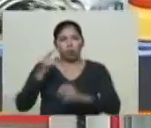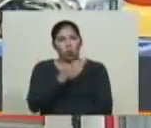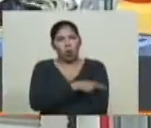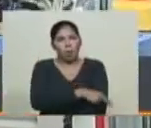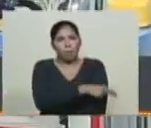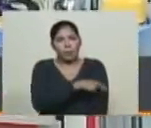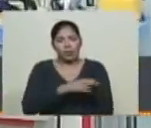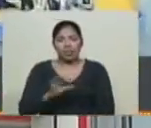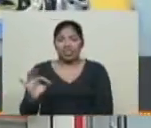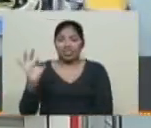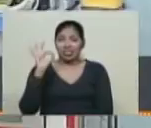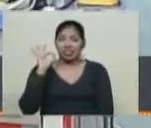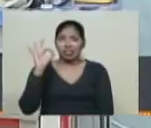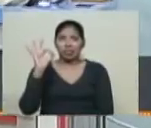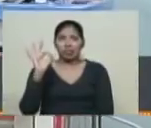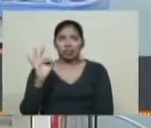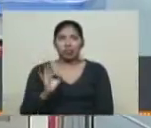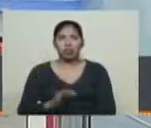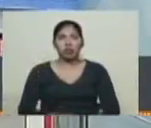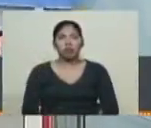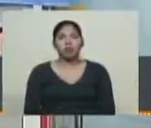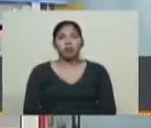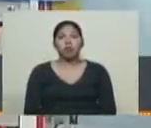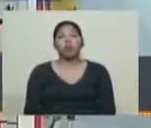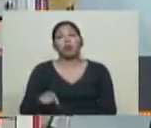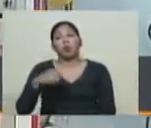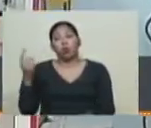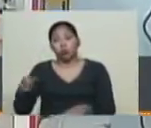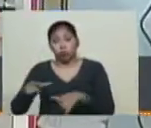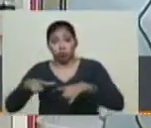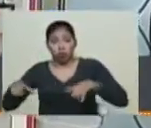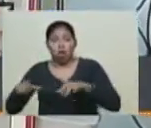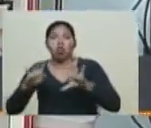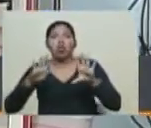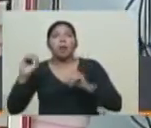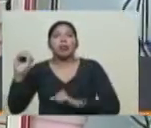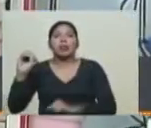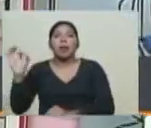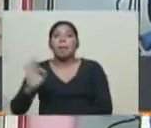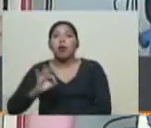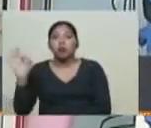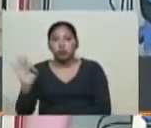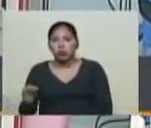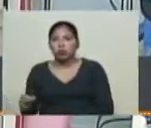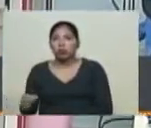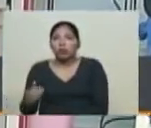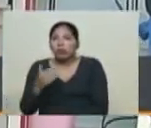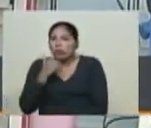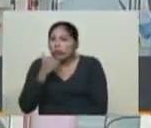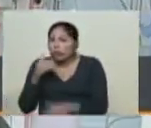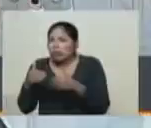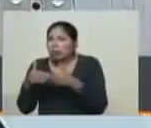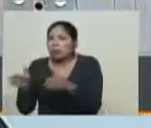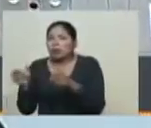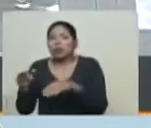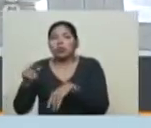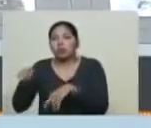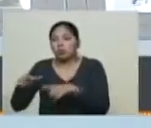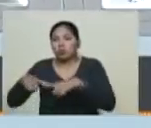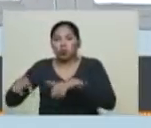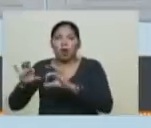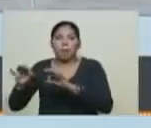en proceso otra área que lleva 90% de avance y que está próxima a ser entregada, que es la emergencia de adultos